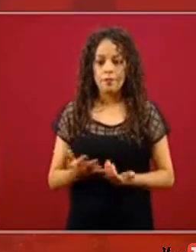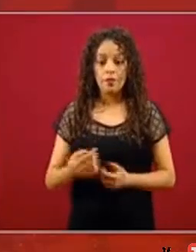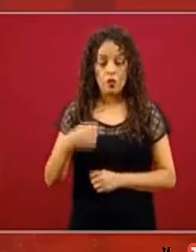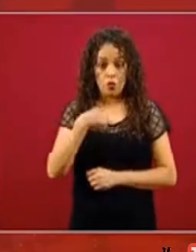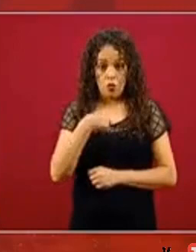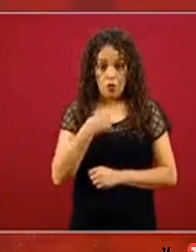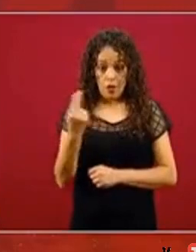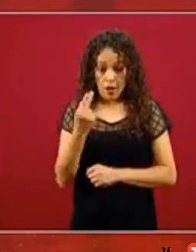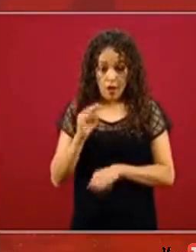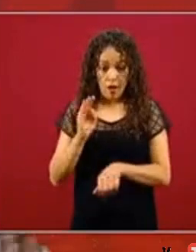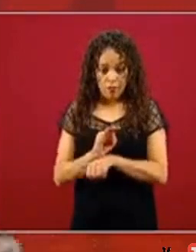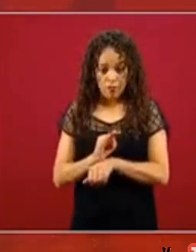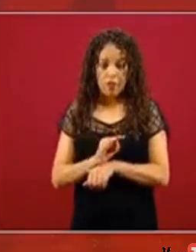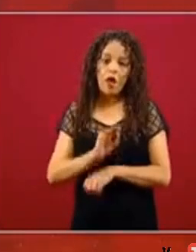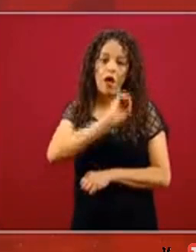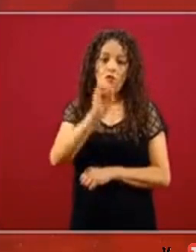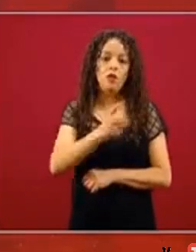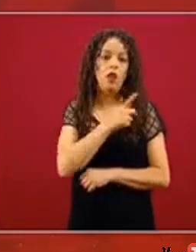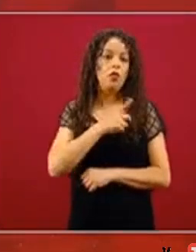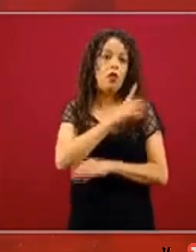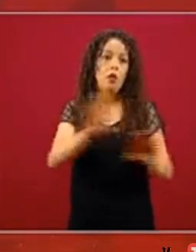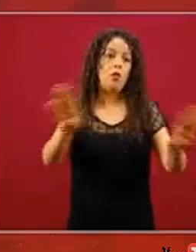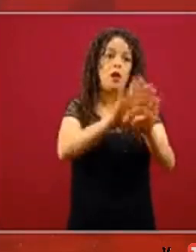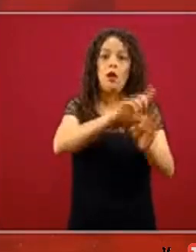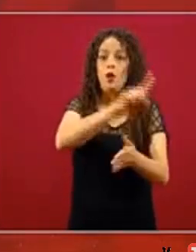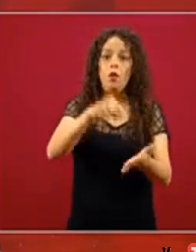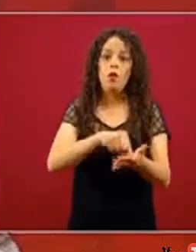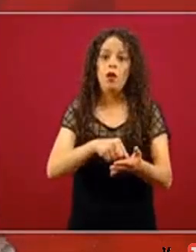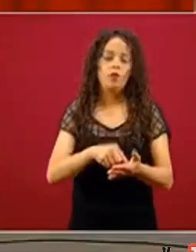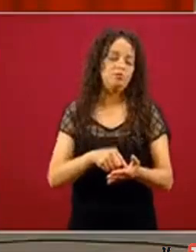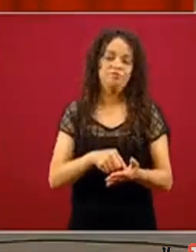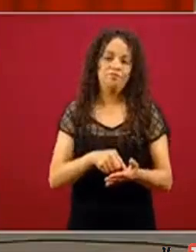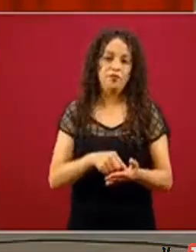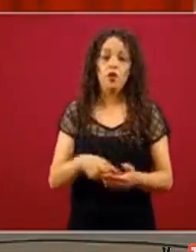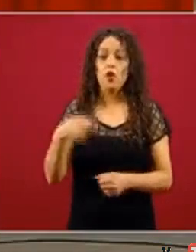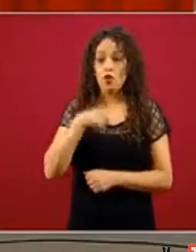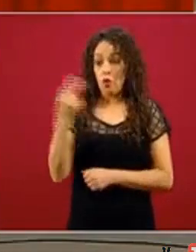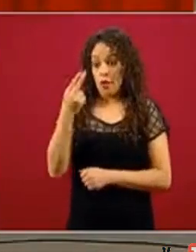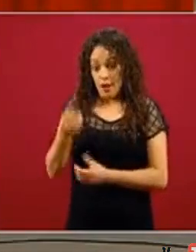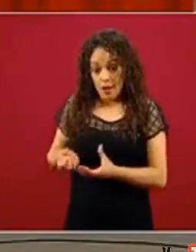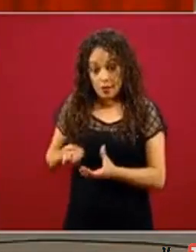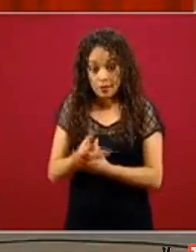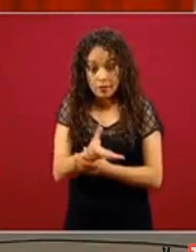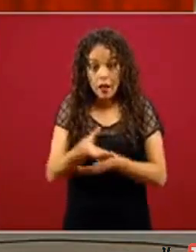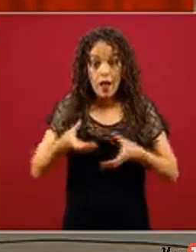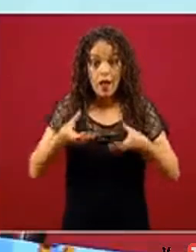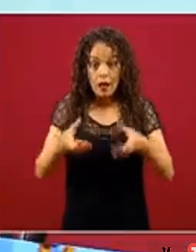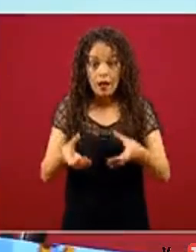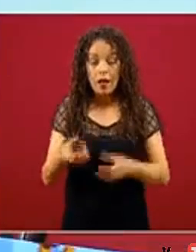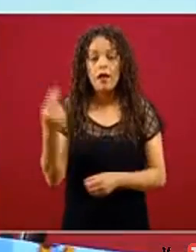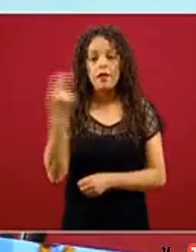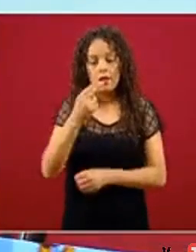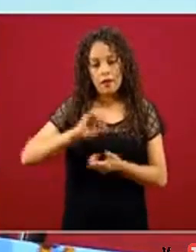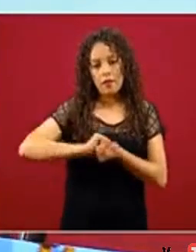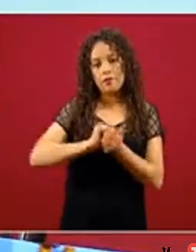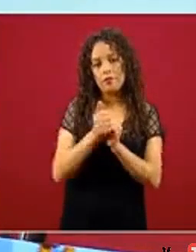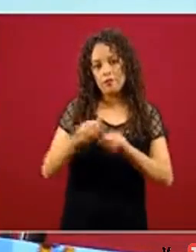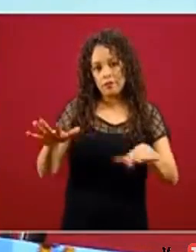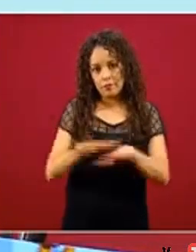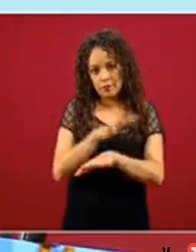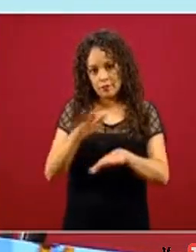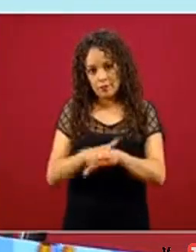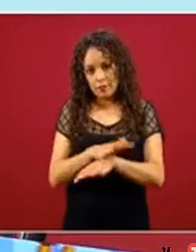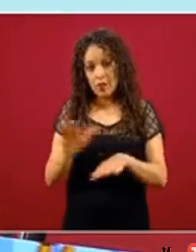proteger. Si yo tengo que salir a la calle, incorporar estos cambios de práctica. La población es mayor de